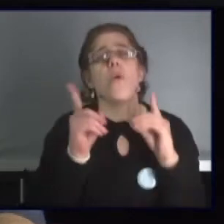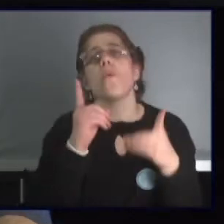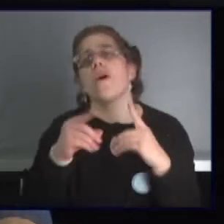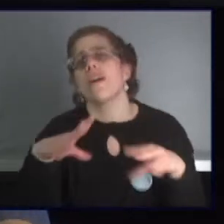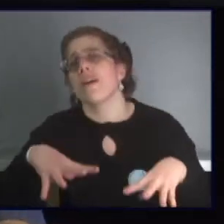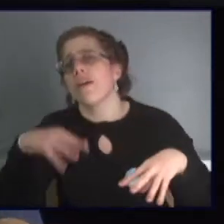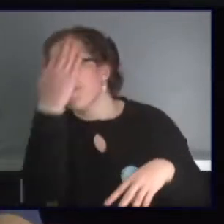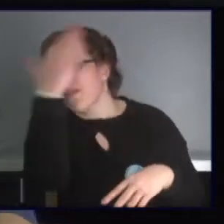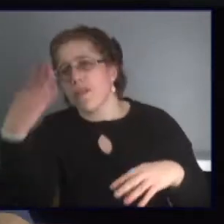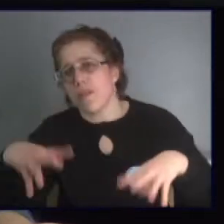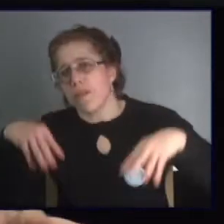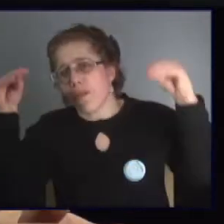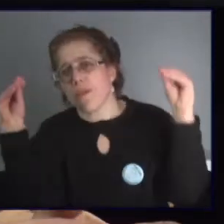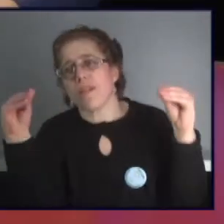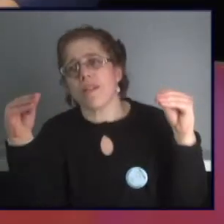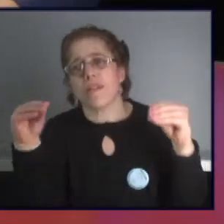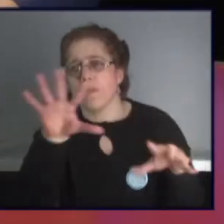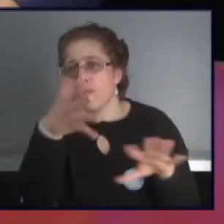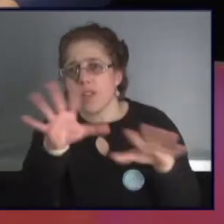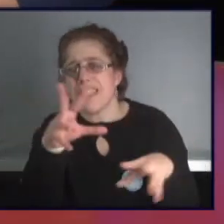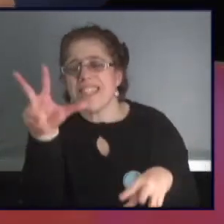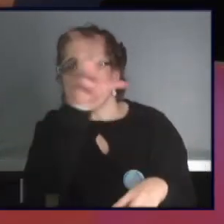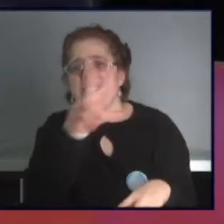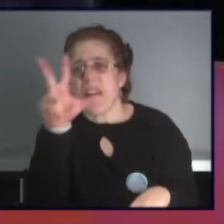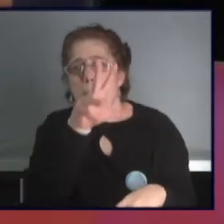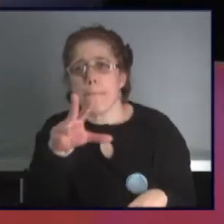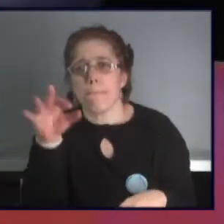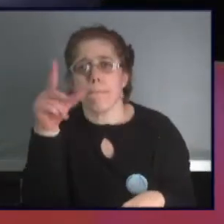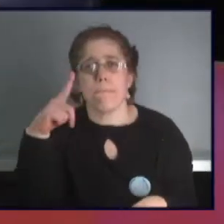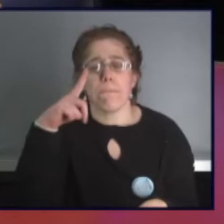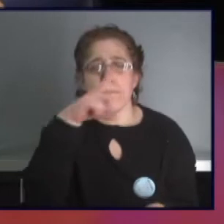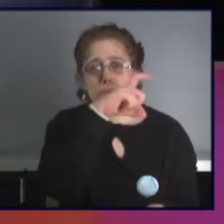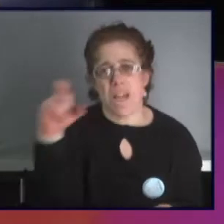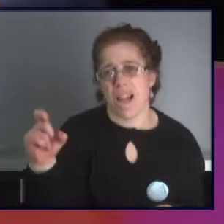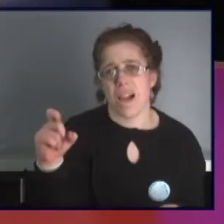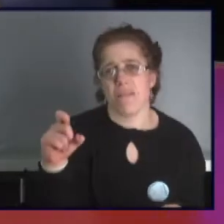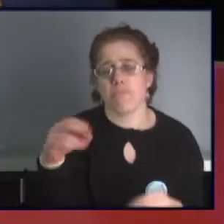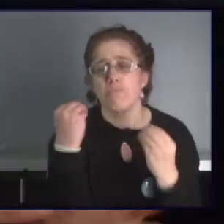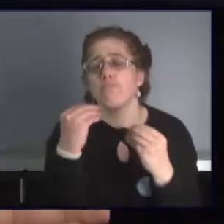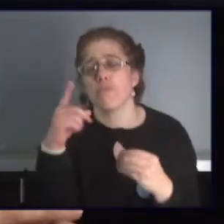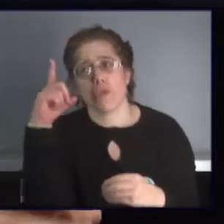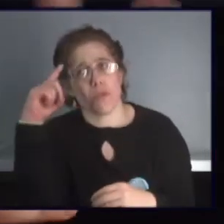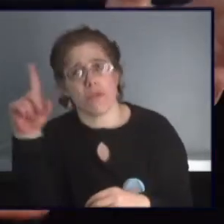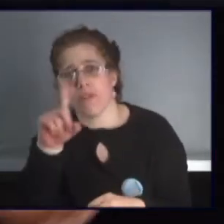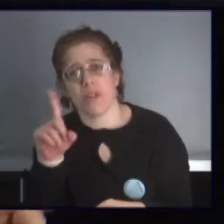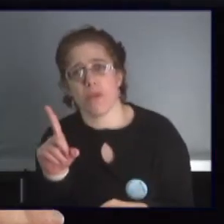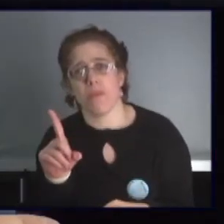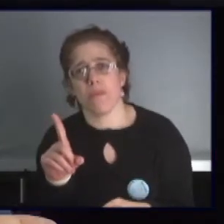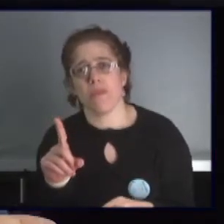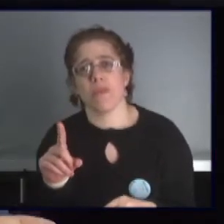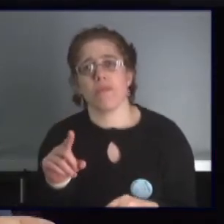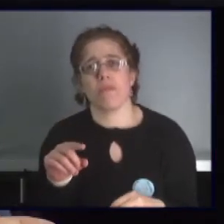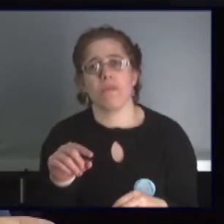anterior aproximadamente tres mil y pico tres mil doscientos no recuerdo bien por una cosa así tres mil tres mil